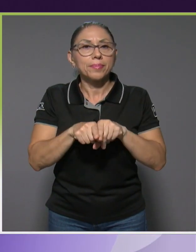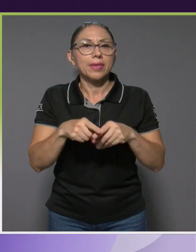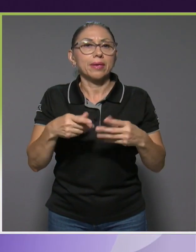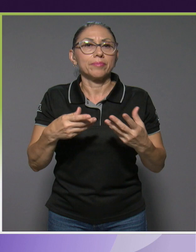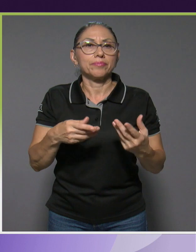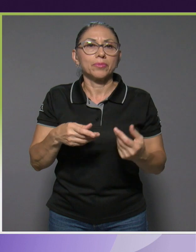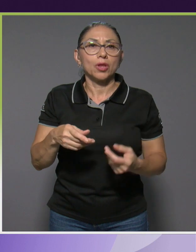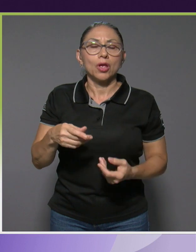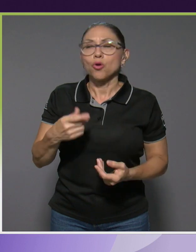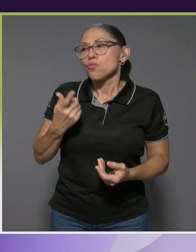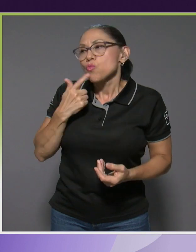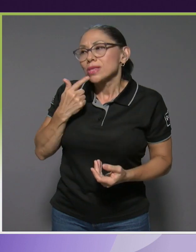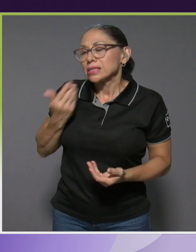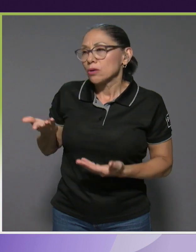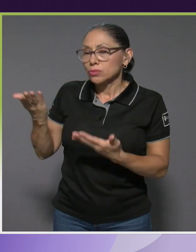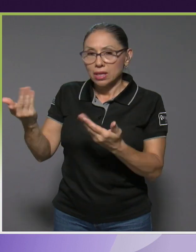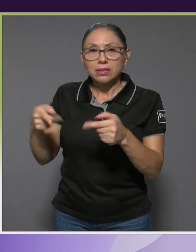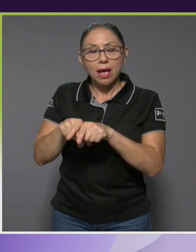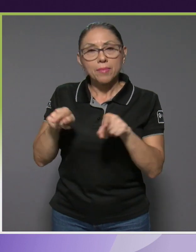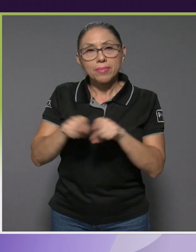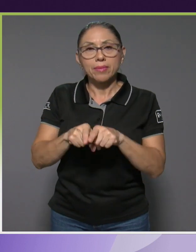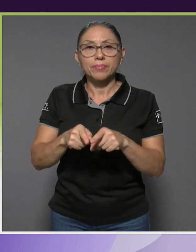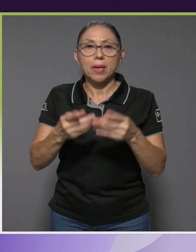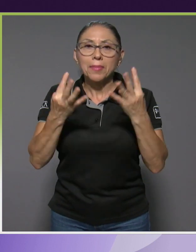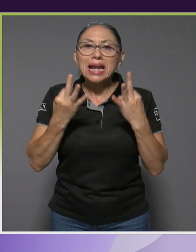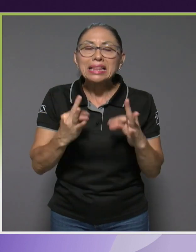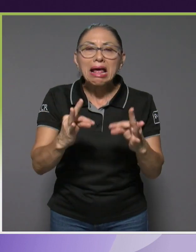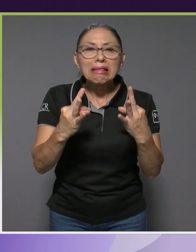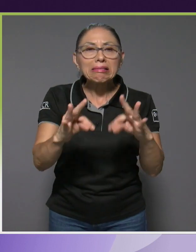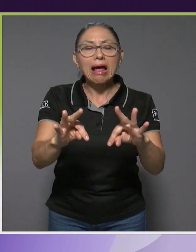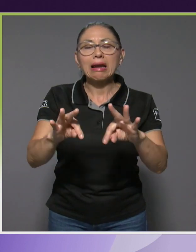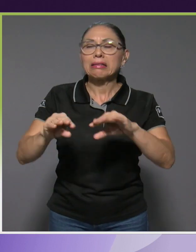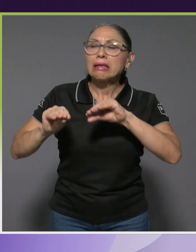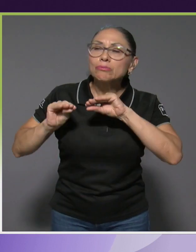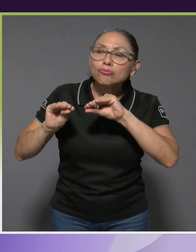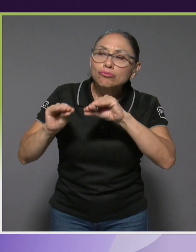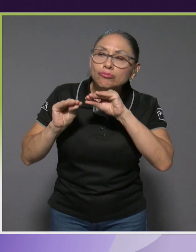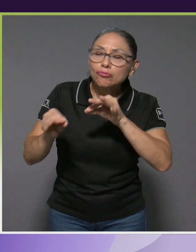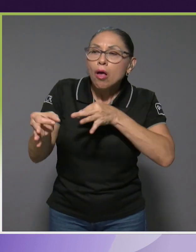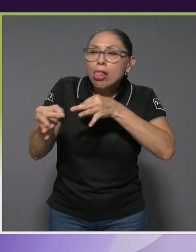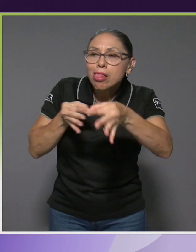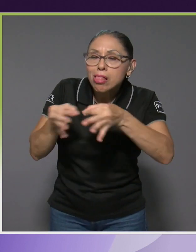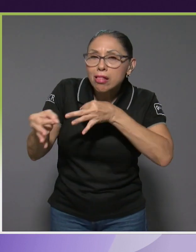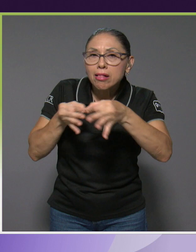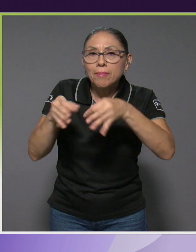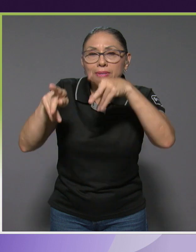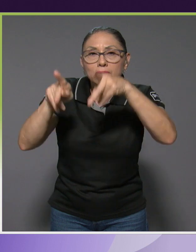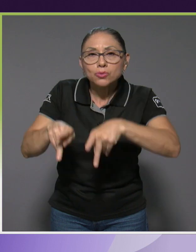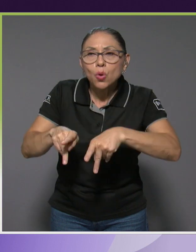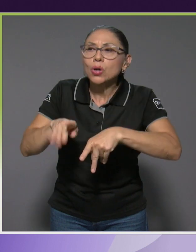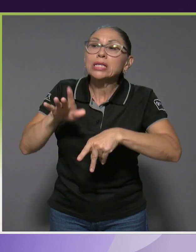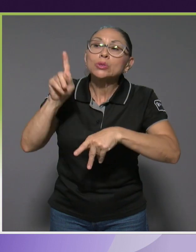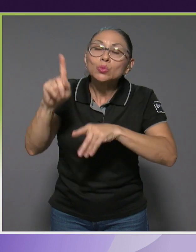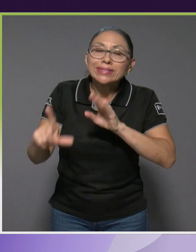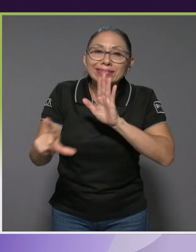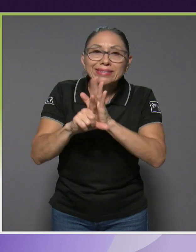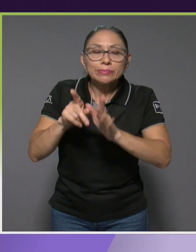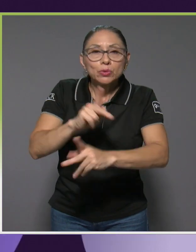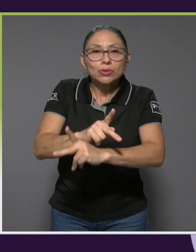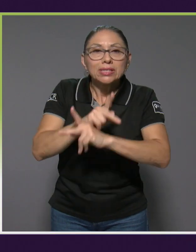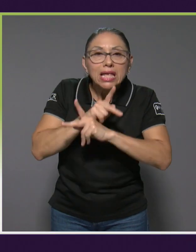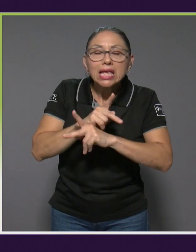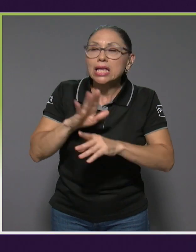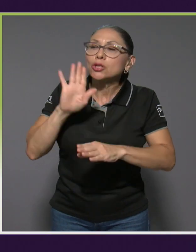usted decía, ¿verdad? Tratar de educar, orientar a las personas sobre la ley que les protege, sobre cuáles son sus